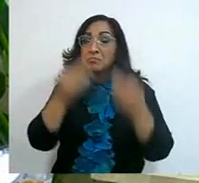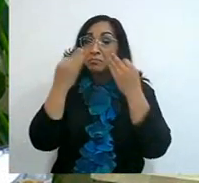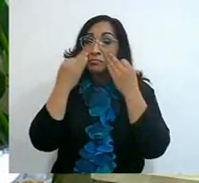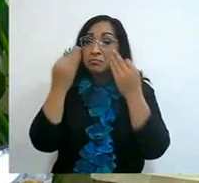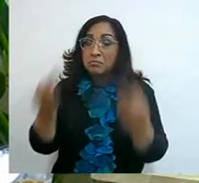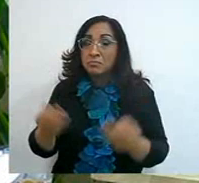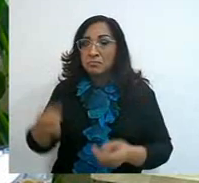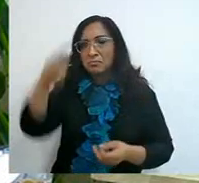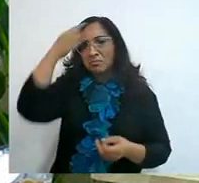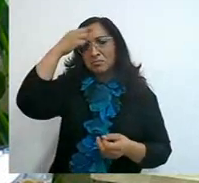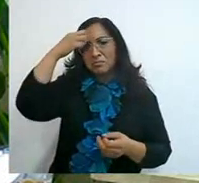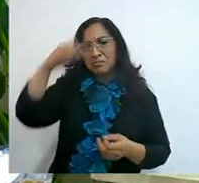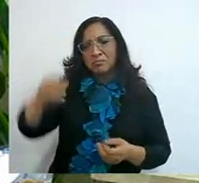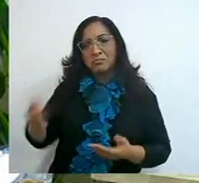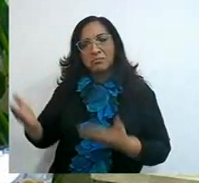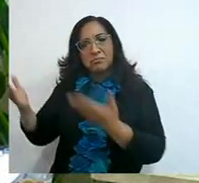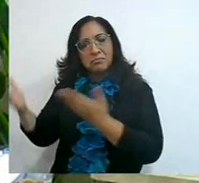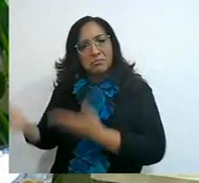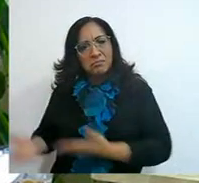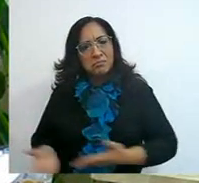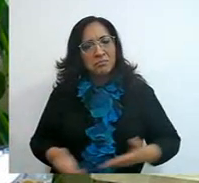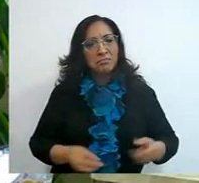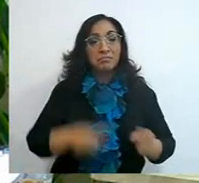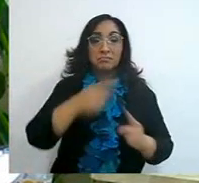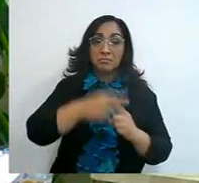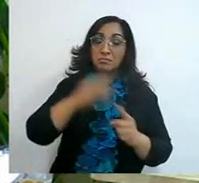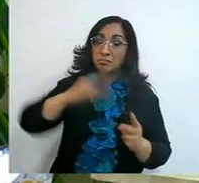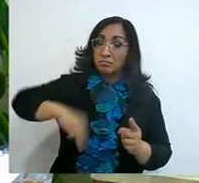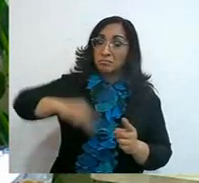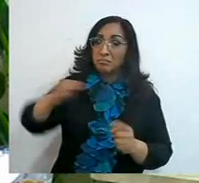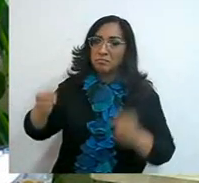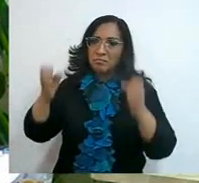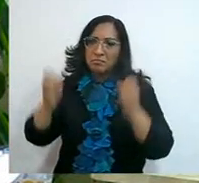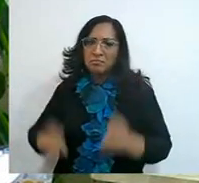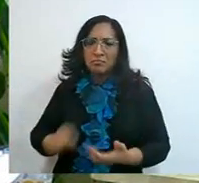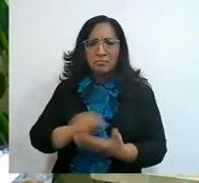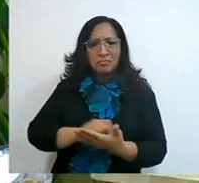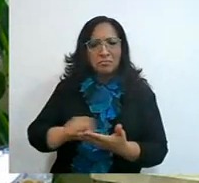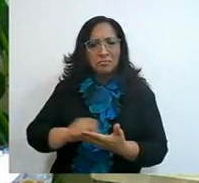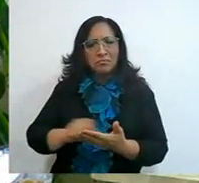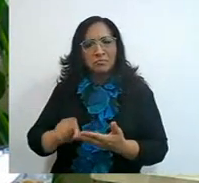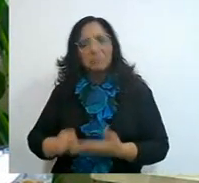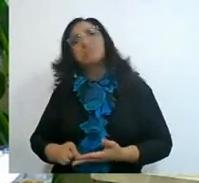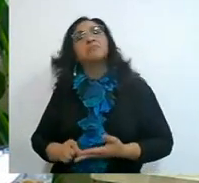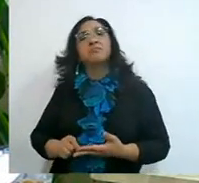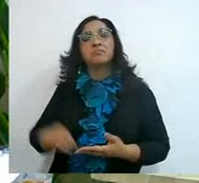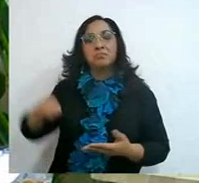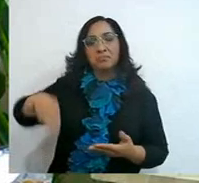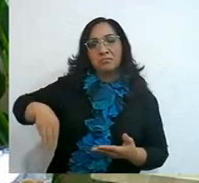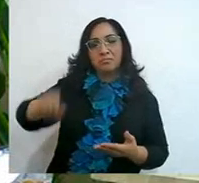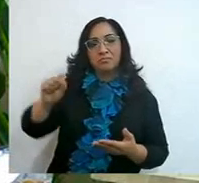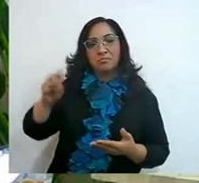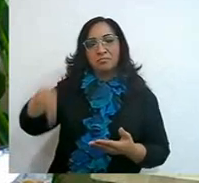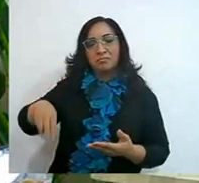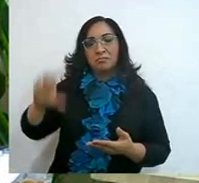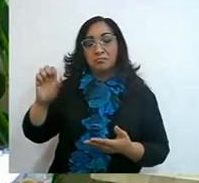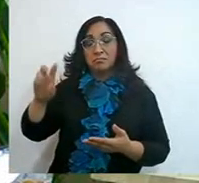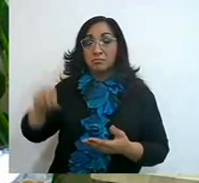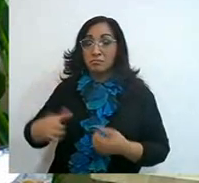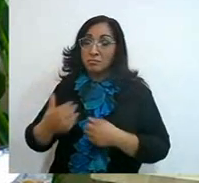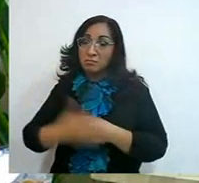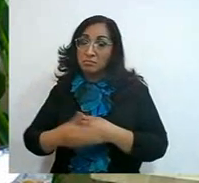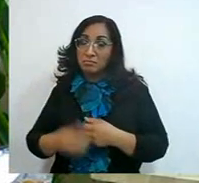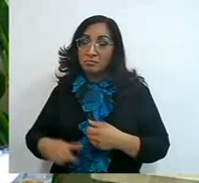testigos para condenarlo a muerte. Esto está escrito en el Evangelio de Marcos,